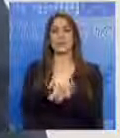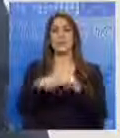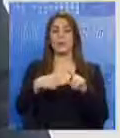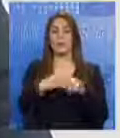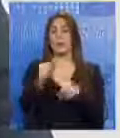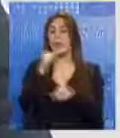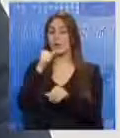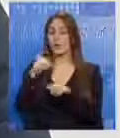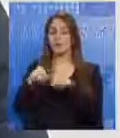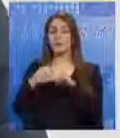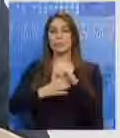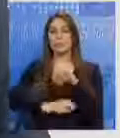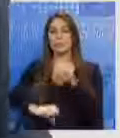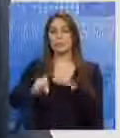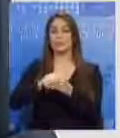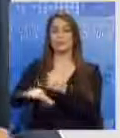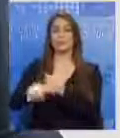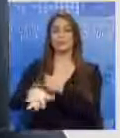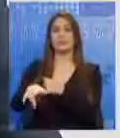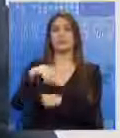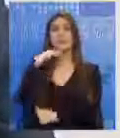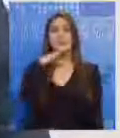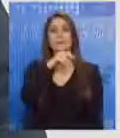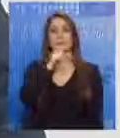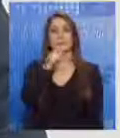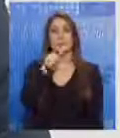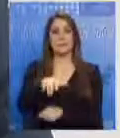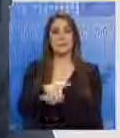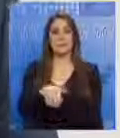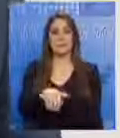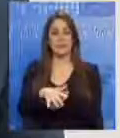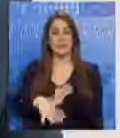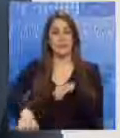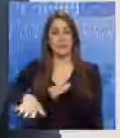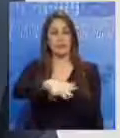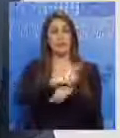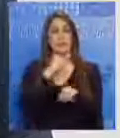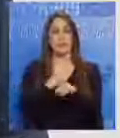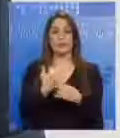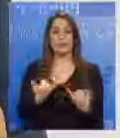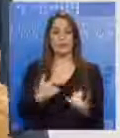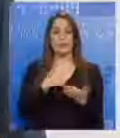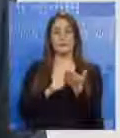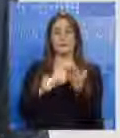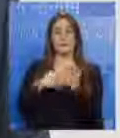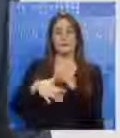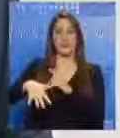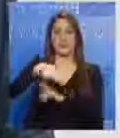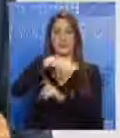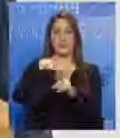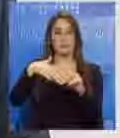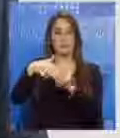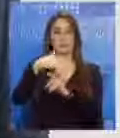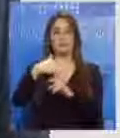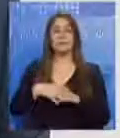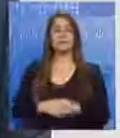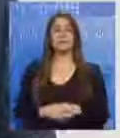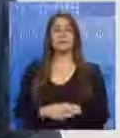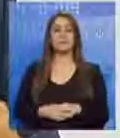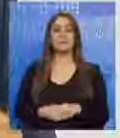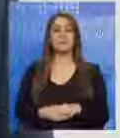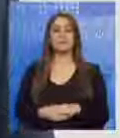lastimosamente ignora el problema de la contaminación del alcantarillado pluvial de Interagua en el estero salado. Ante